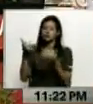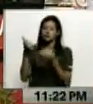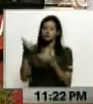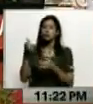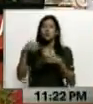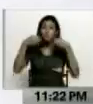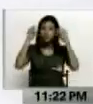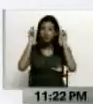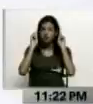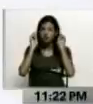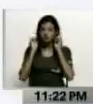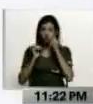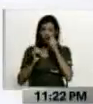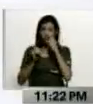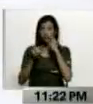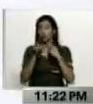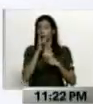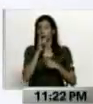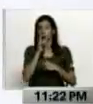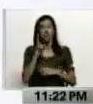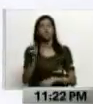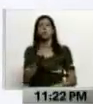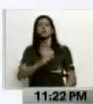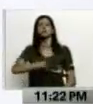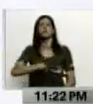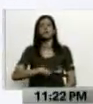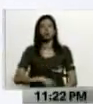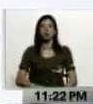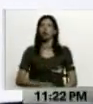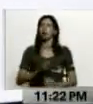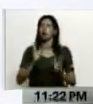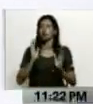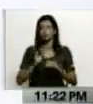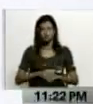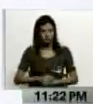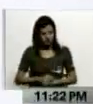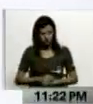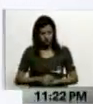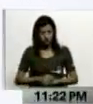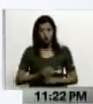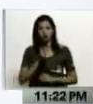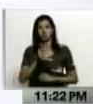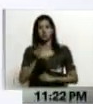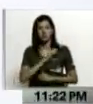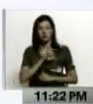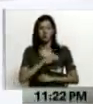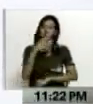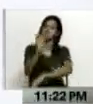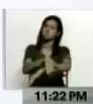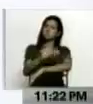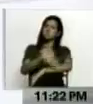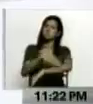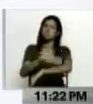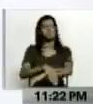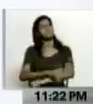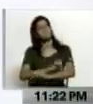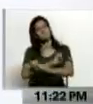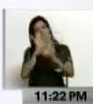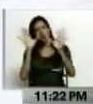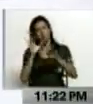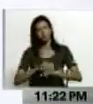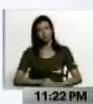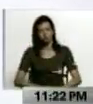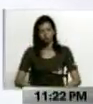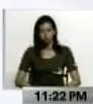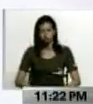Ah María Corina Machado maduro no es presidente Adiós 23 de enero calle para que